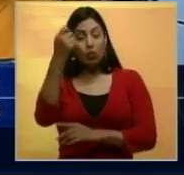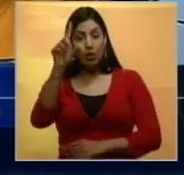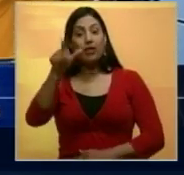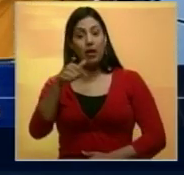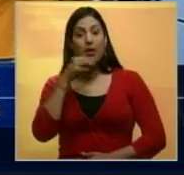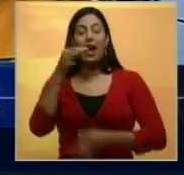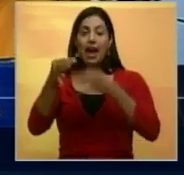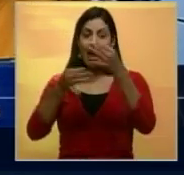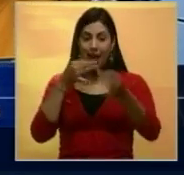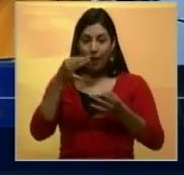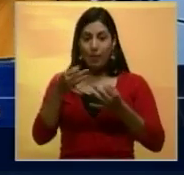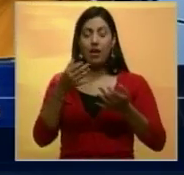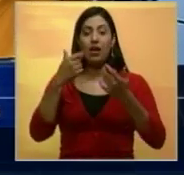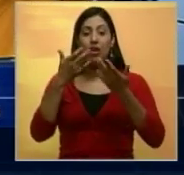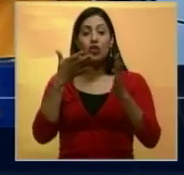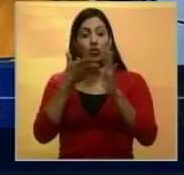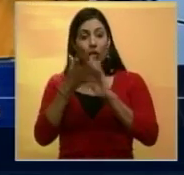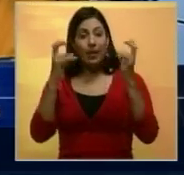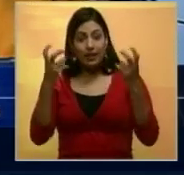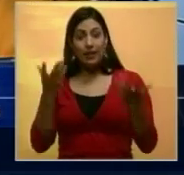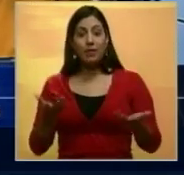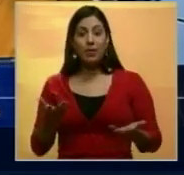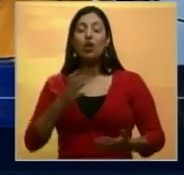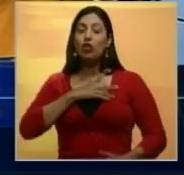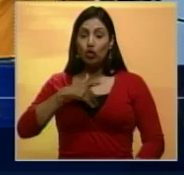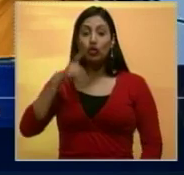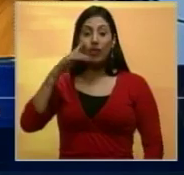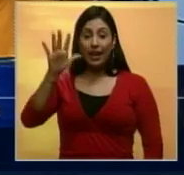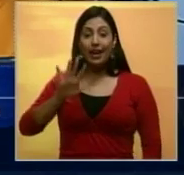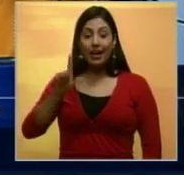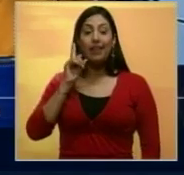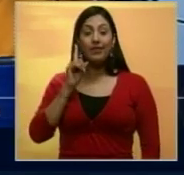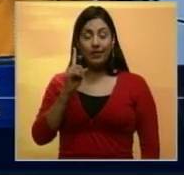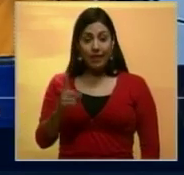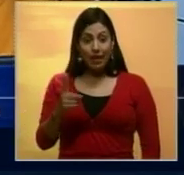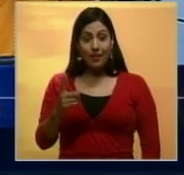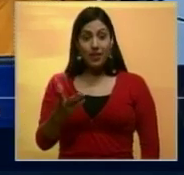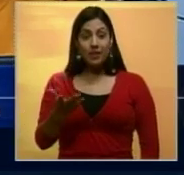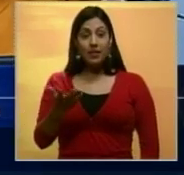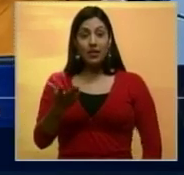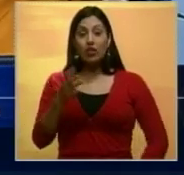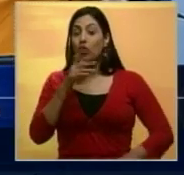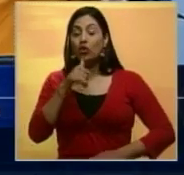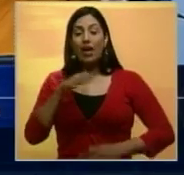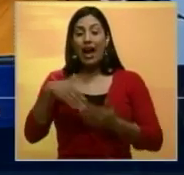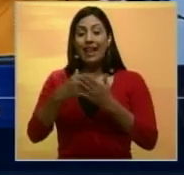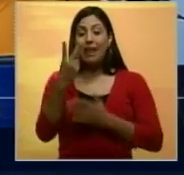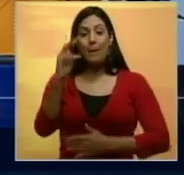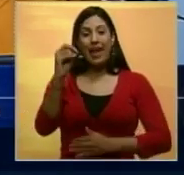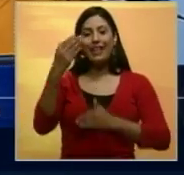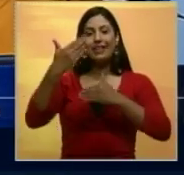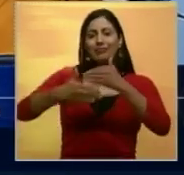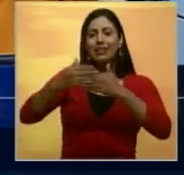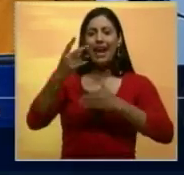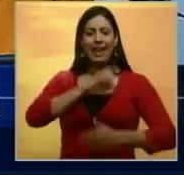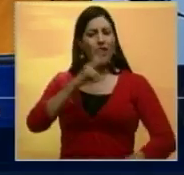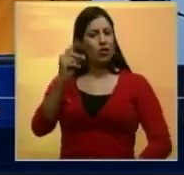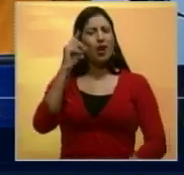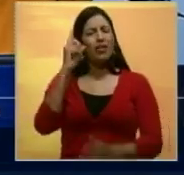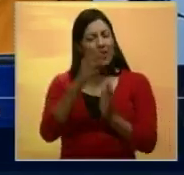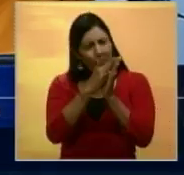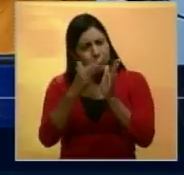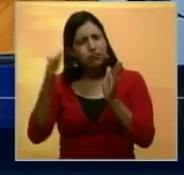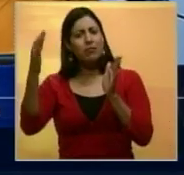también haga un comentario al respecto. Nosotros creemos que esto debe ser, no debe ser hasta el 20 de enero, sino tiene que